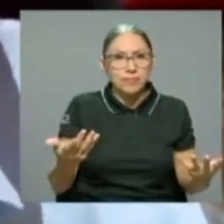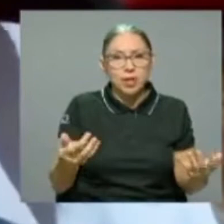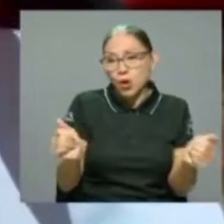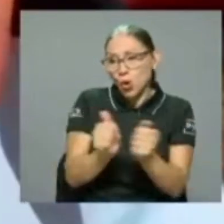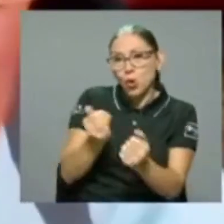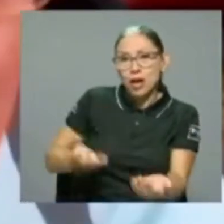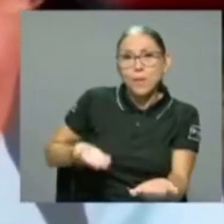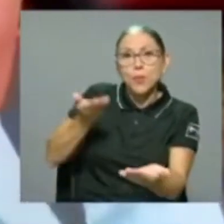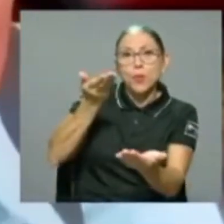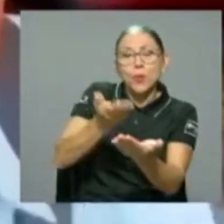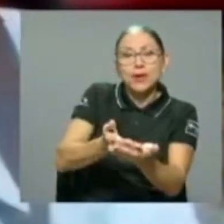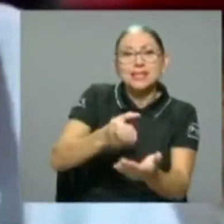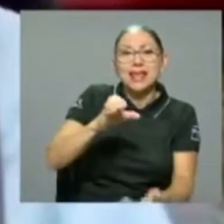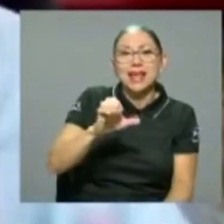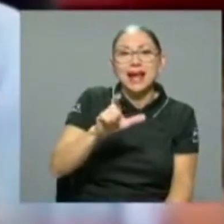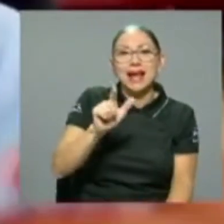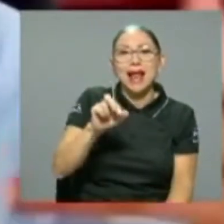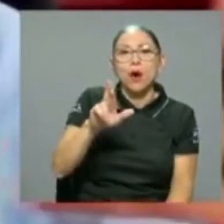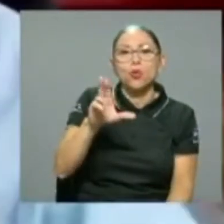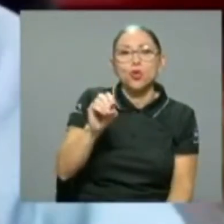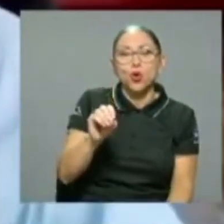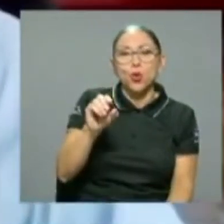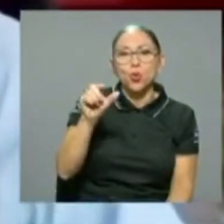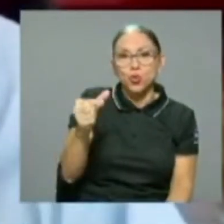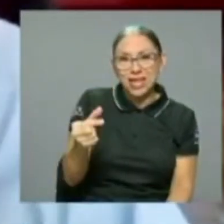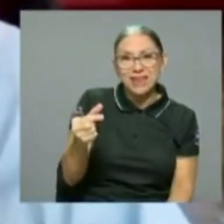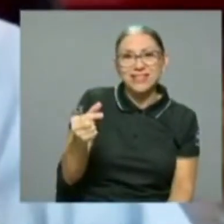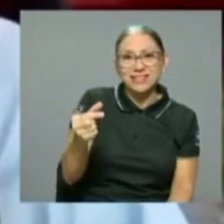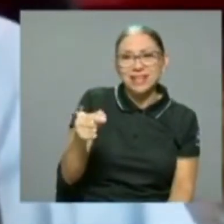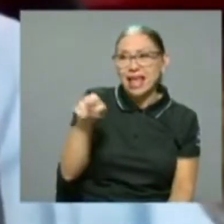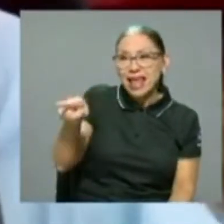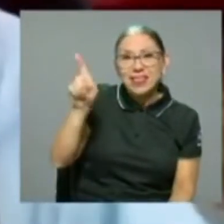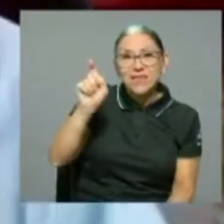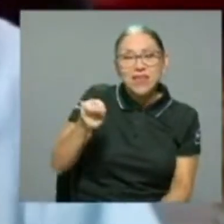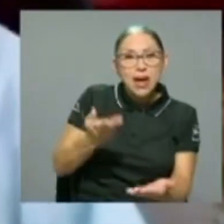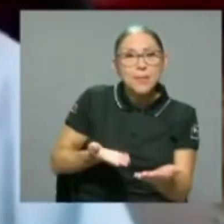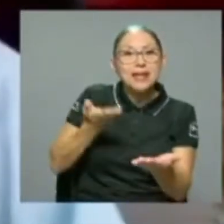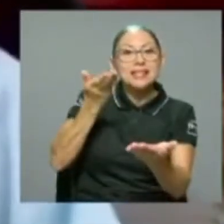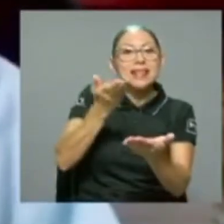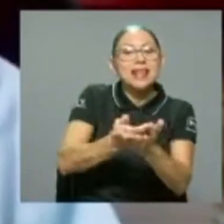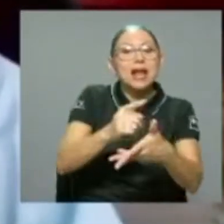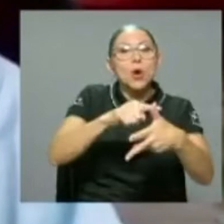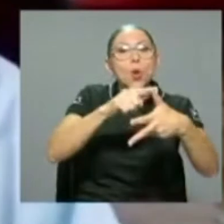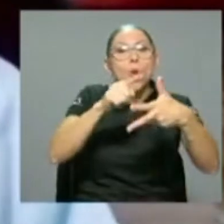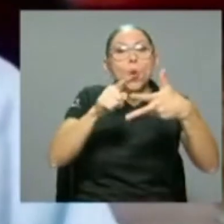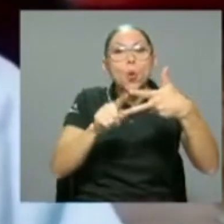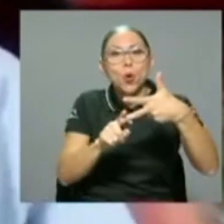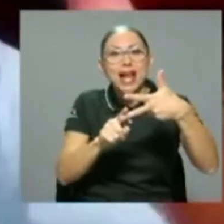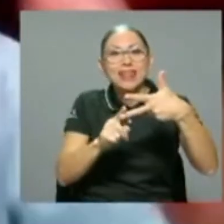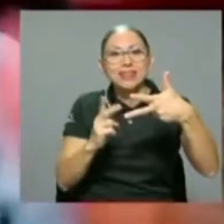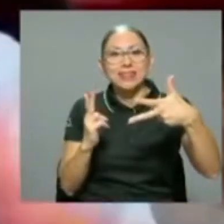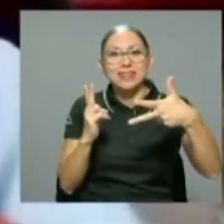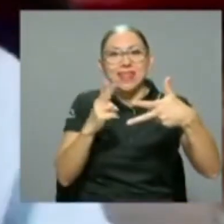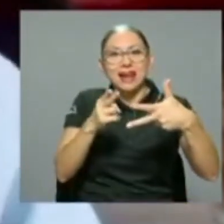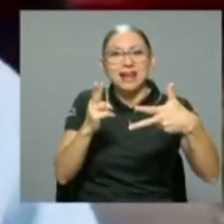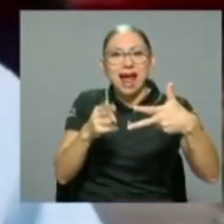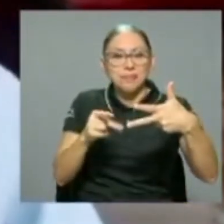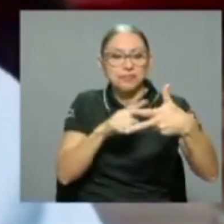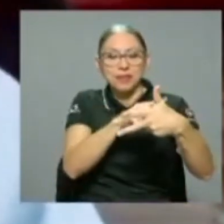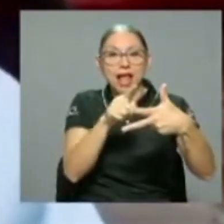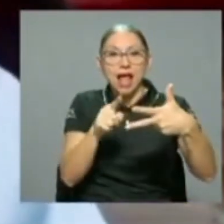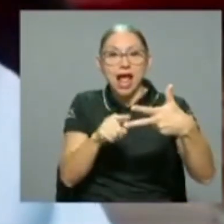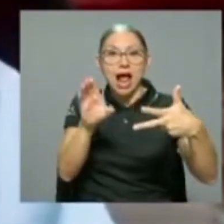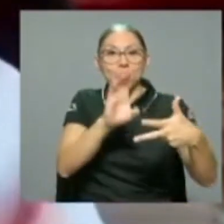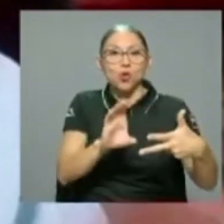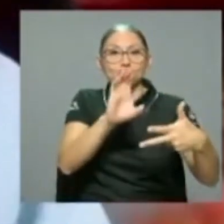don Claudio Gutiérrez. Don Claudio Gutiérrez tenía que presentar una terna al Consejo Universitario, el Consejo Universitario me